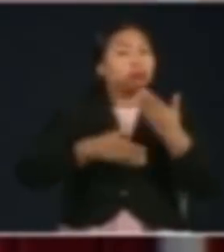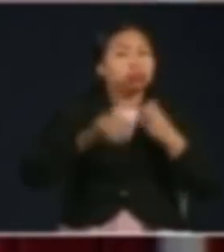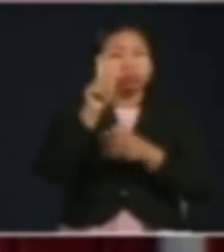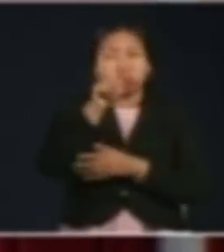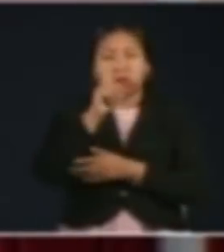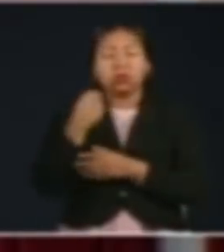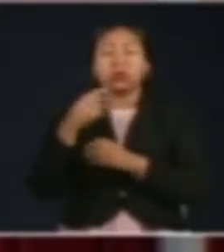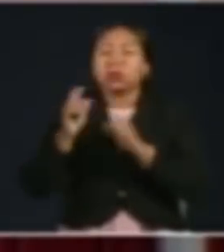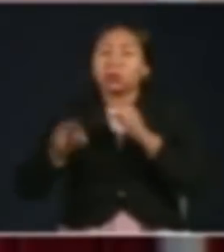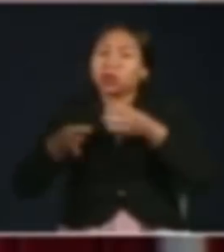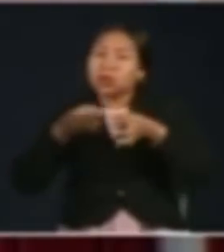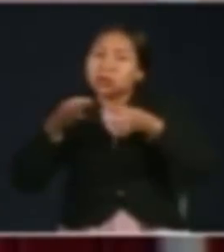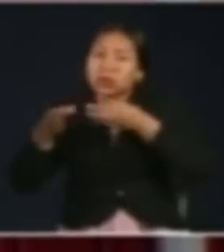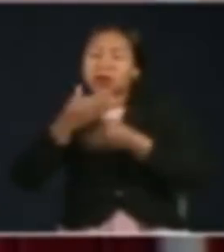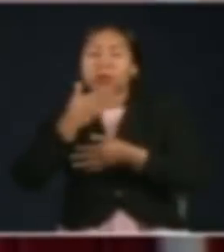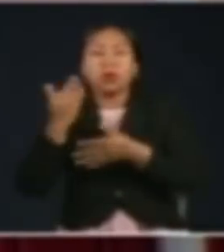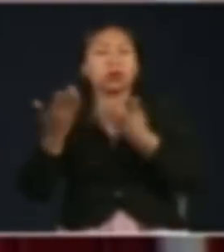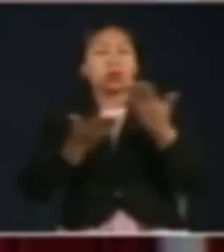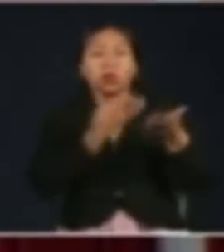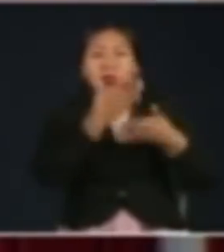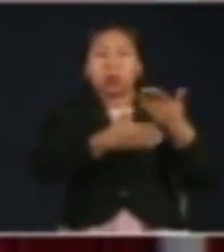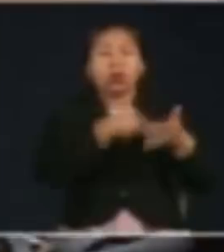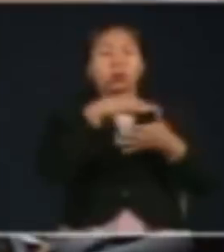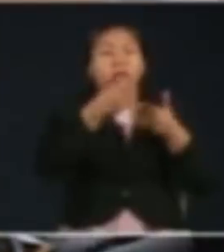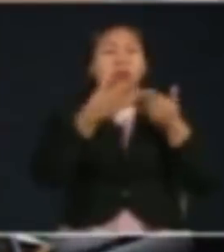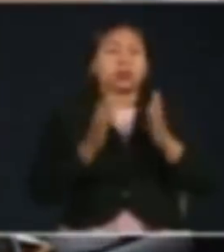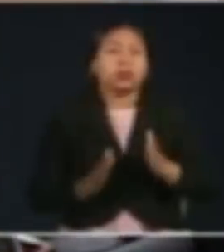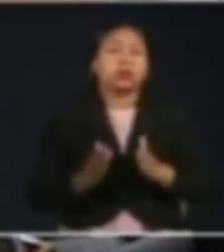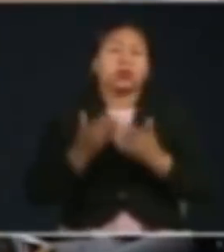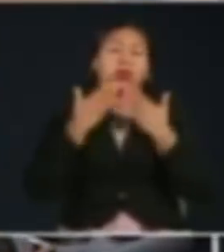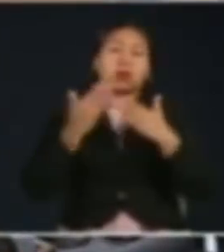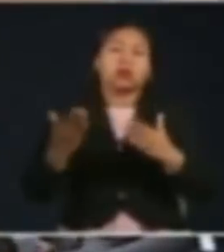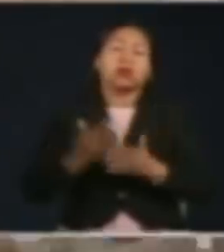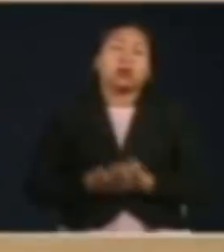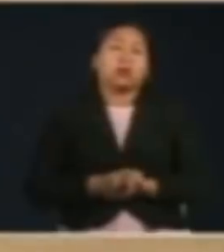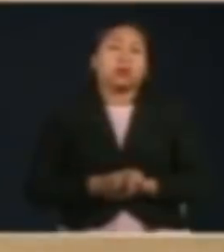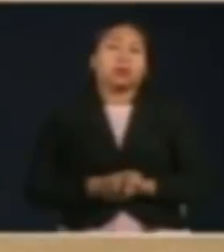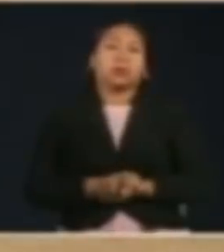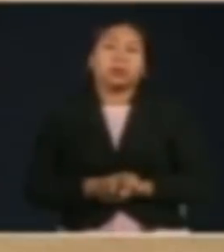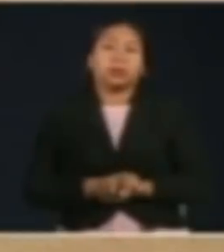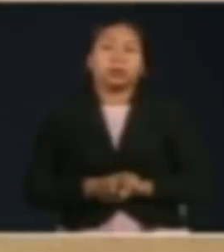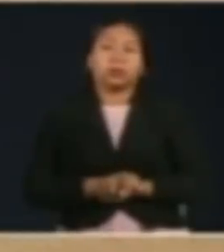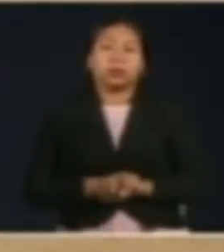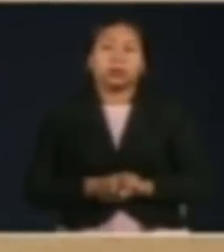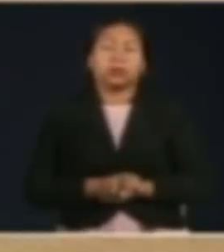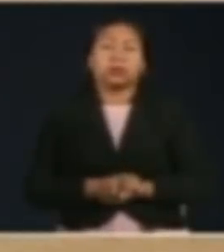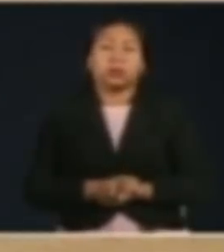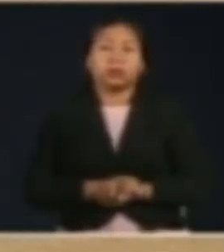al país. Y con esto termino. Muchas gracias. Muchas gracias, diputado, diputada Zulay Rodríguez.